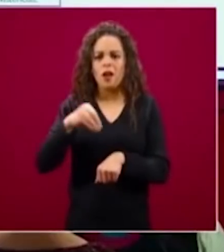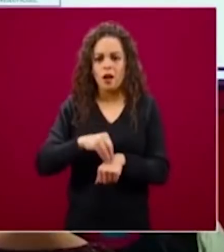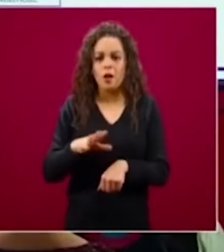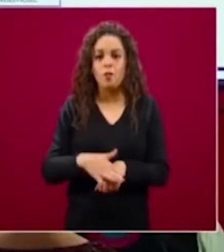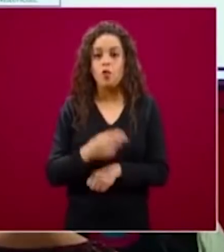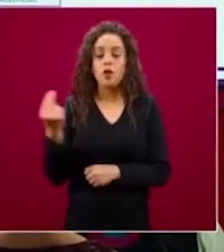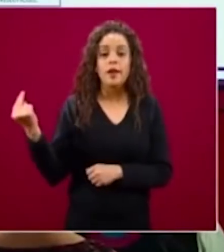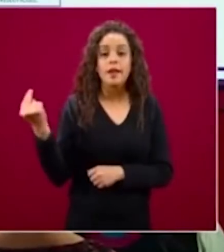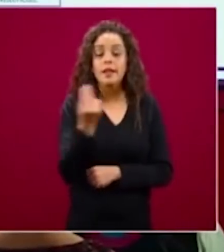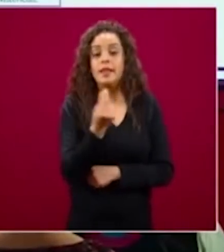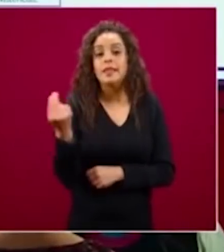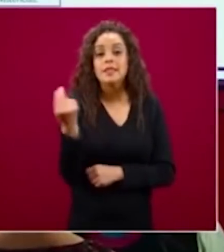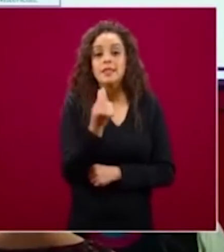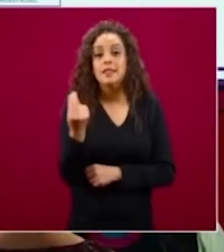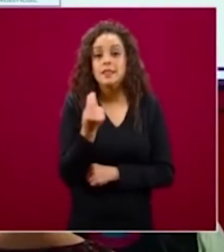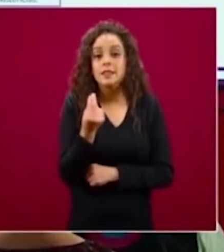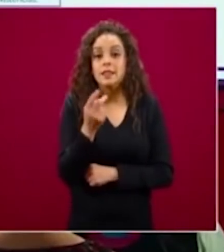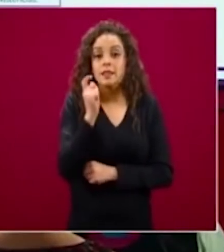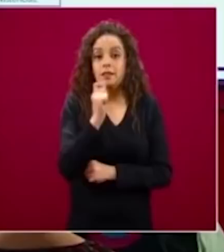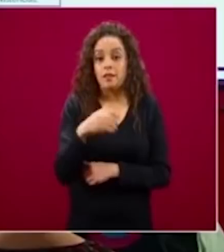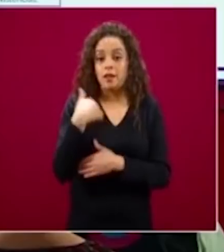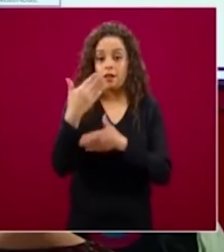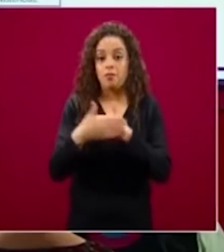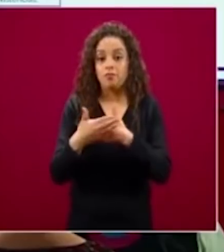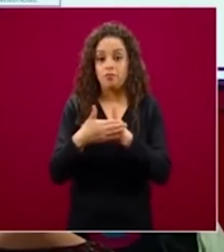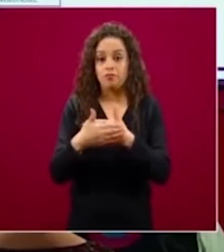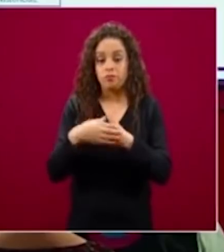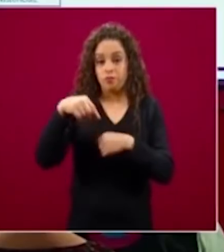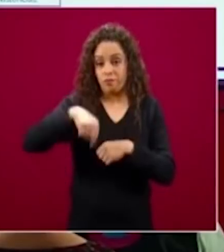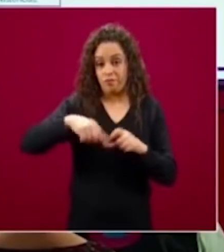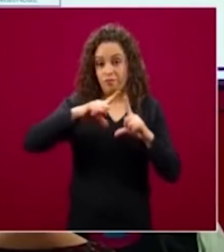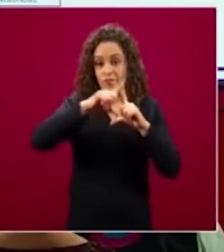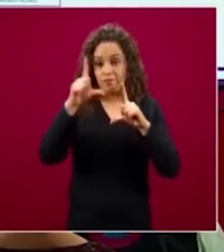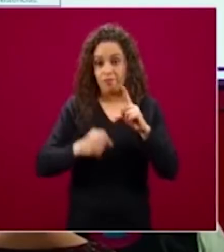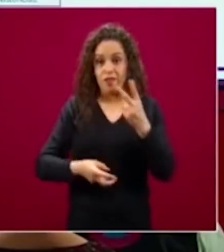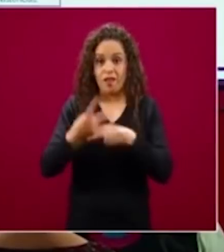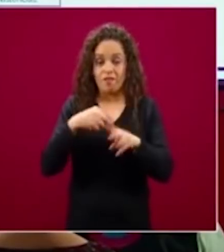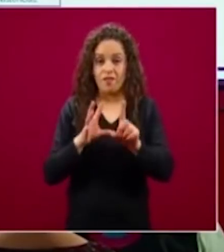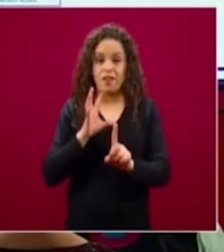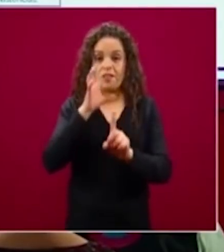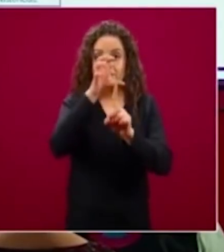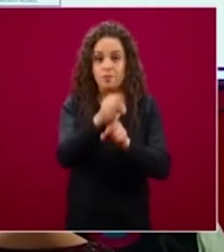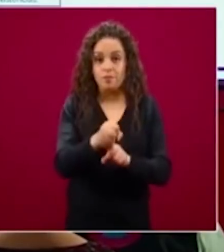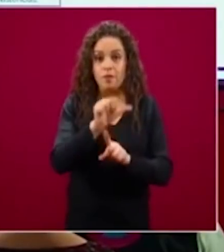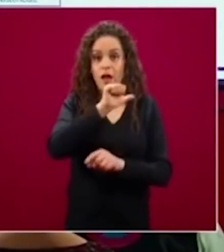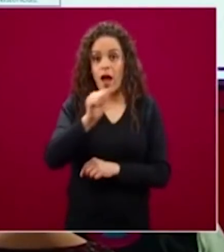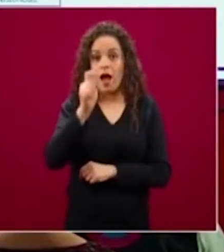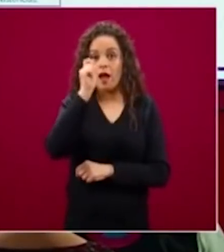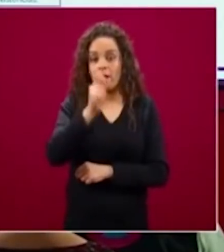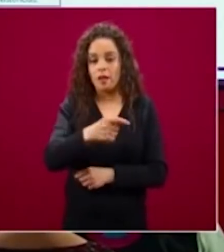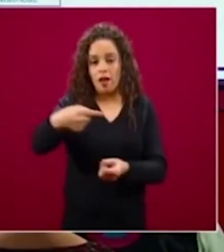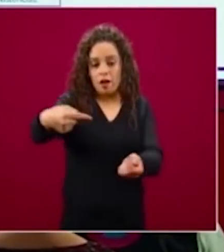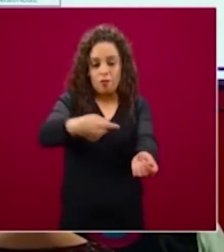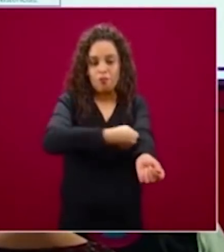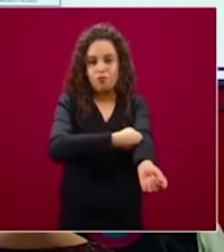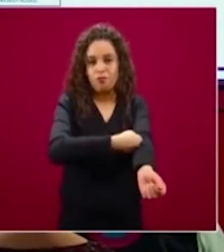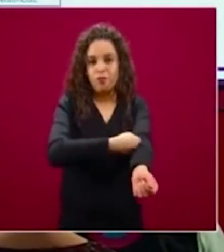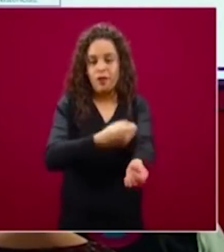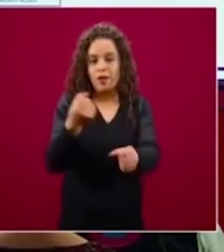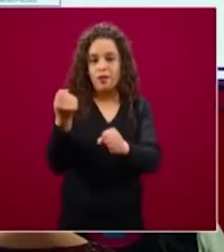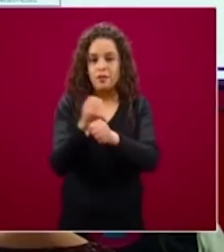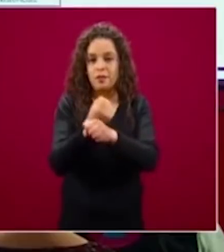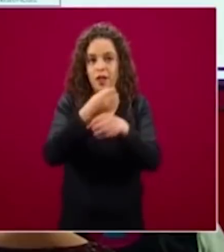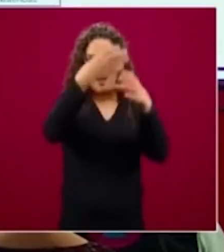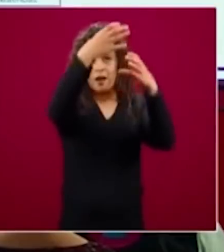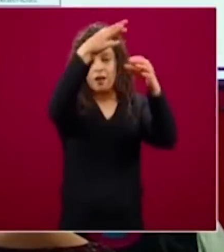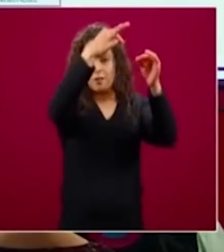los retos que nos íbamos a enfrentar como país en el contexto de transfusión sanguínea. Y precisamente